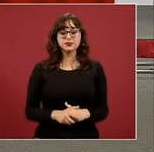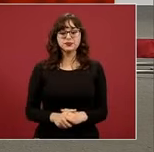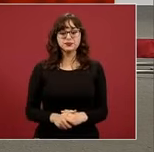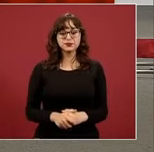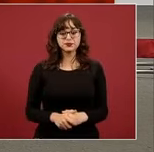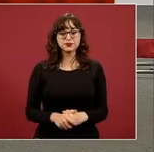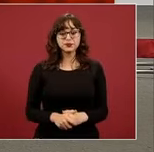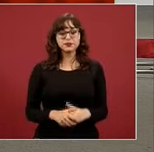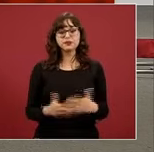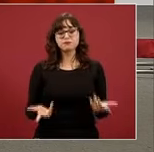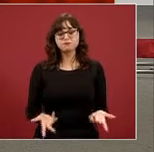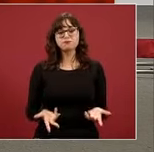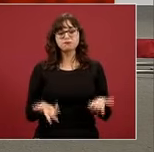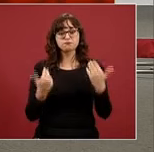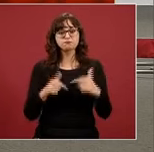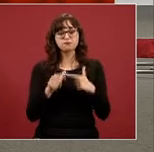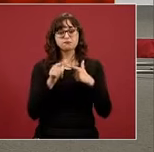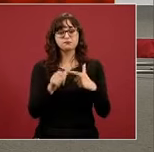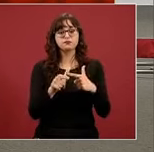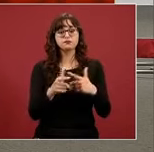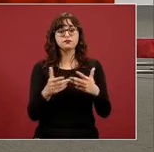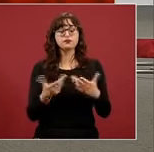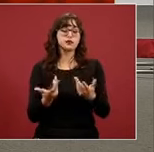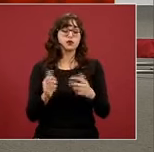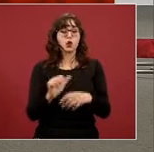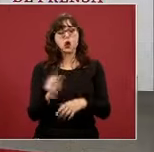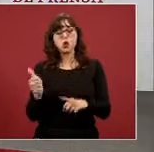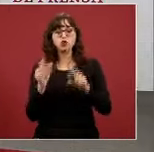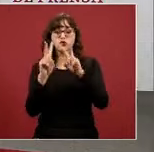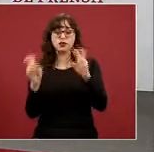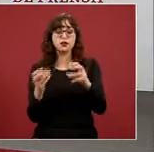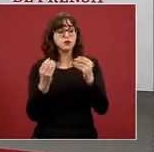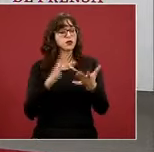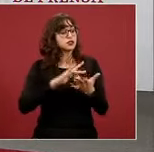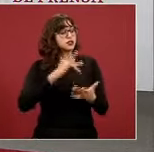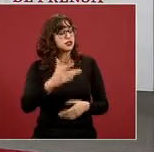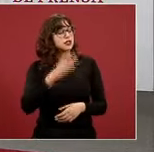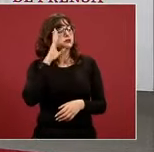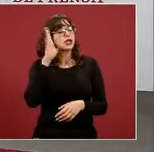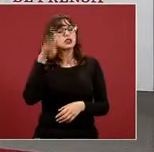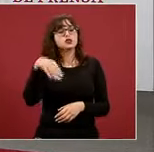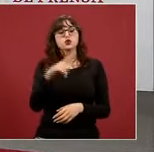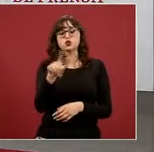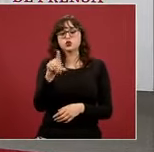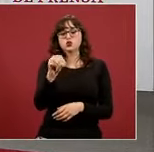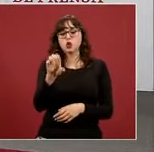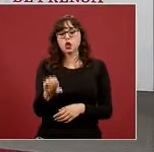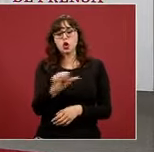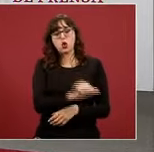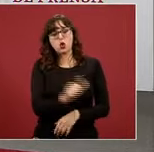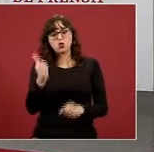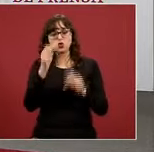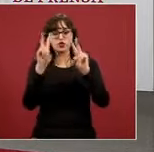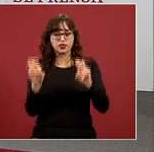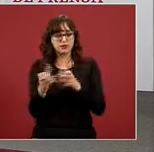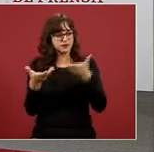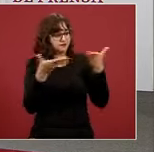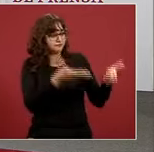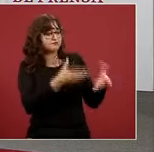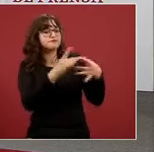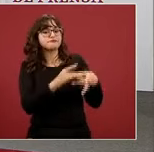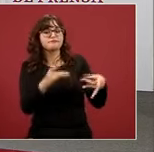Lo seguiremos comentando. Vamos a pasar a lo siguiente y le agradezco al maestro Zoe si cambiamos el tema con lo que ahora nos trae.